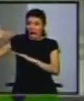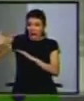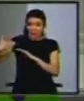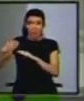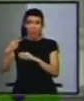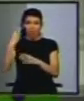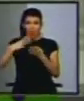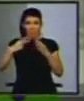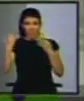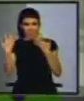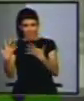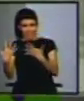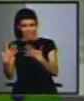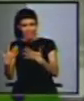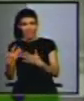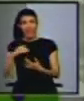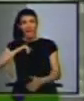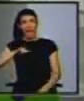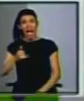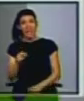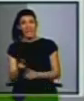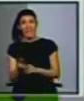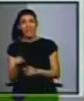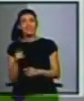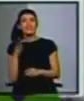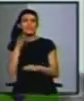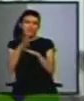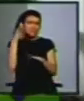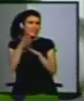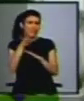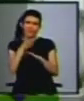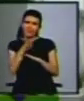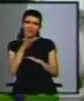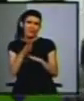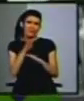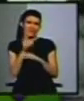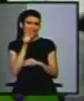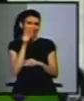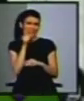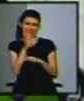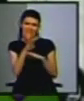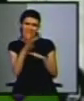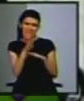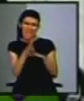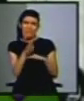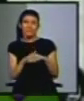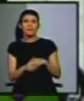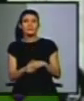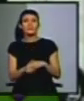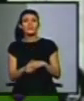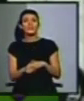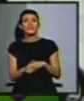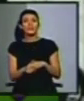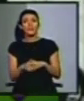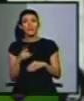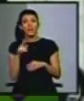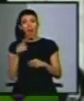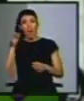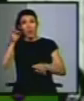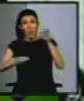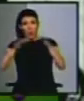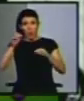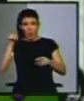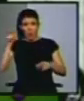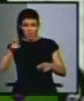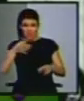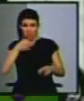Javier Garriga hizo de este lugar un espacio permanente de su existencia. De acuerdo a lo que pudo ser acreditado en el juicio,